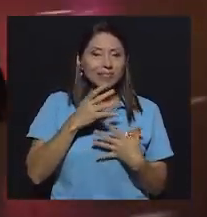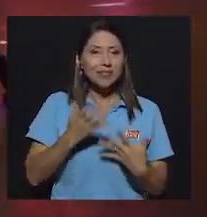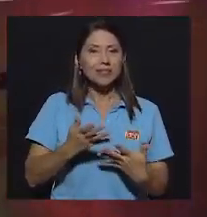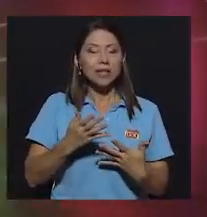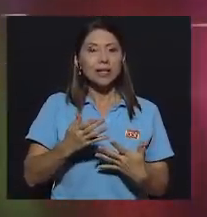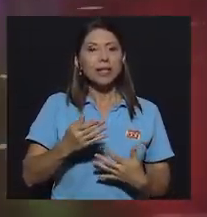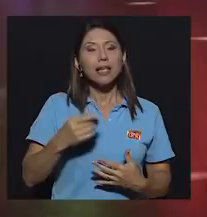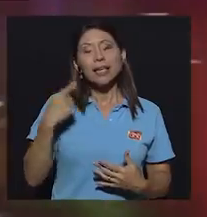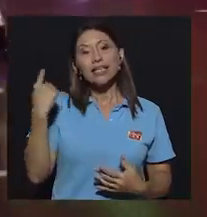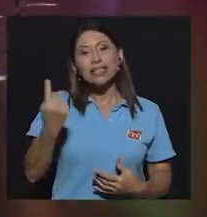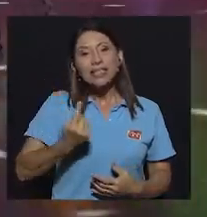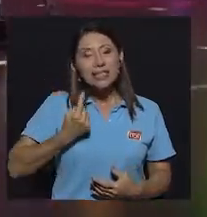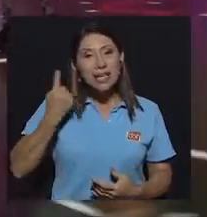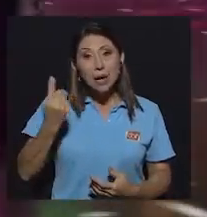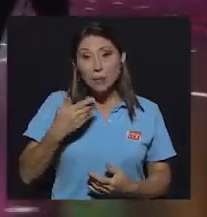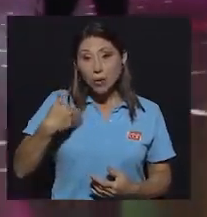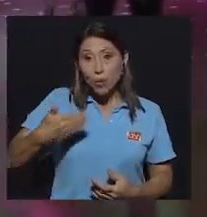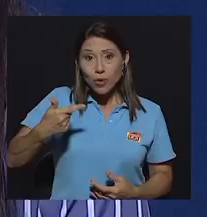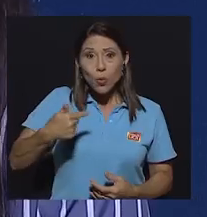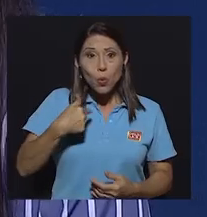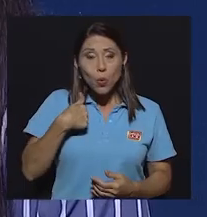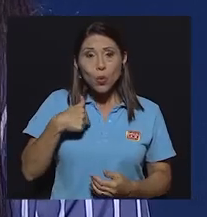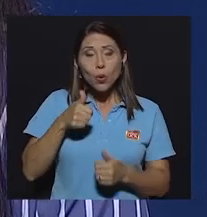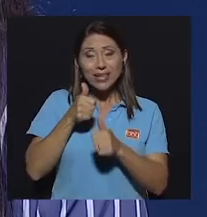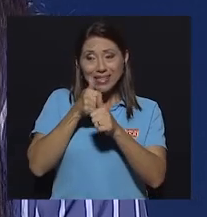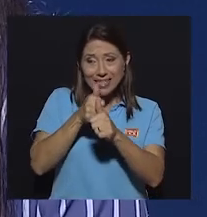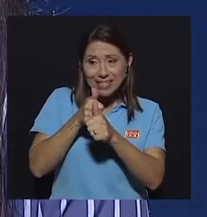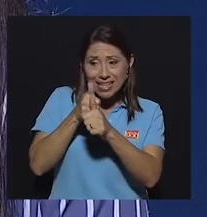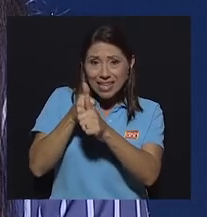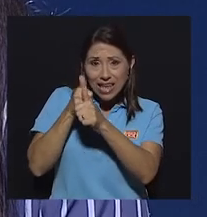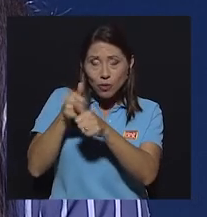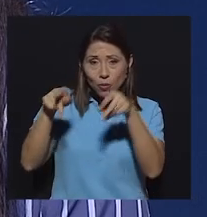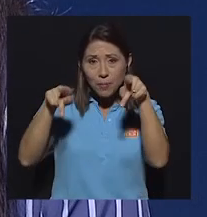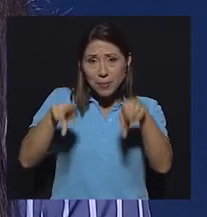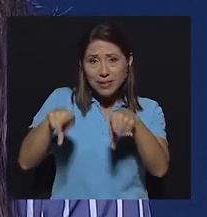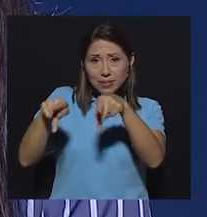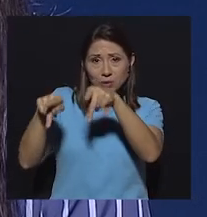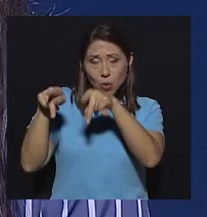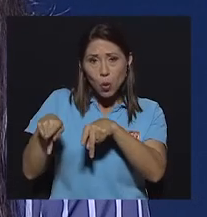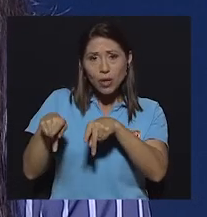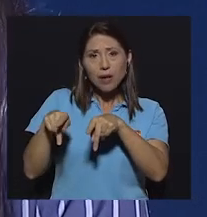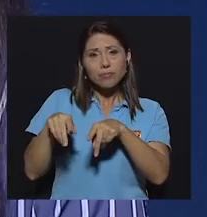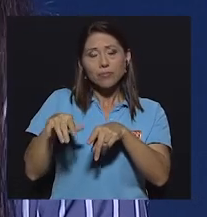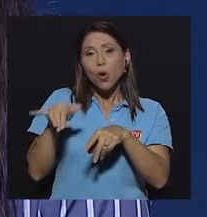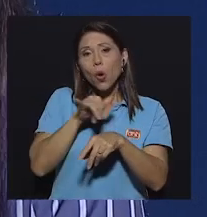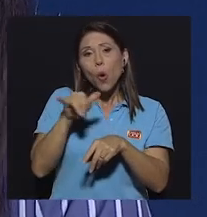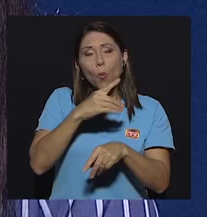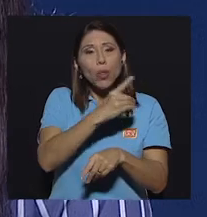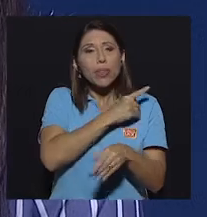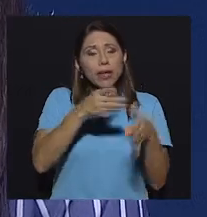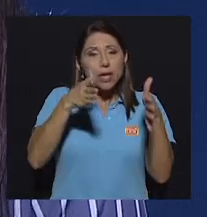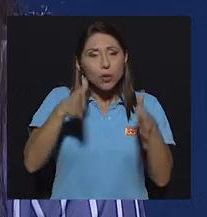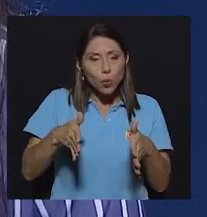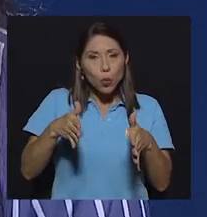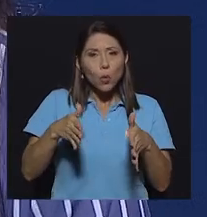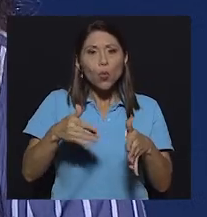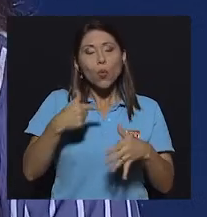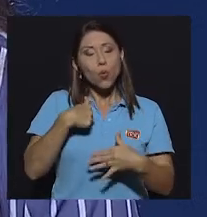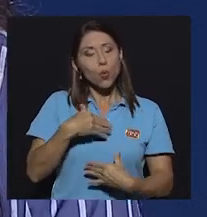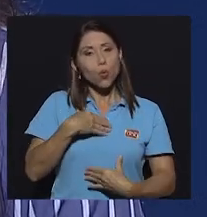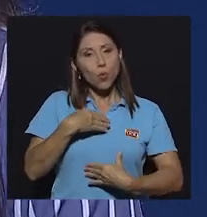está siguiendo a una persona, sea quien sea, en un documental, como directora o como director, uno está